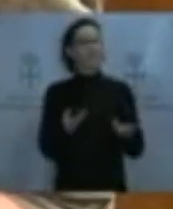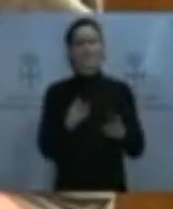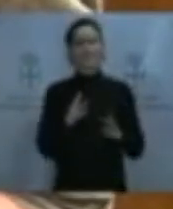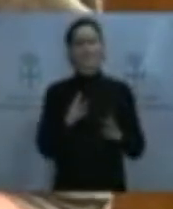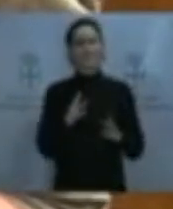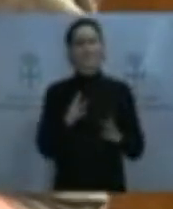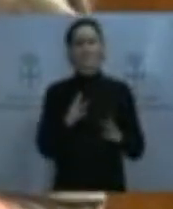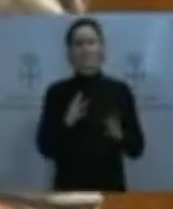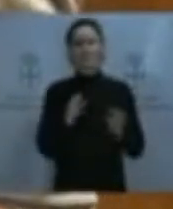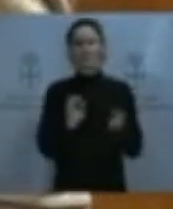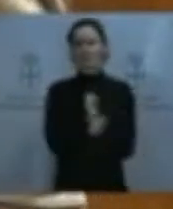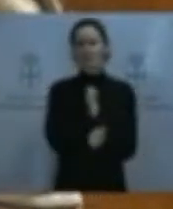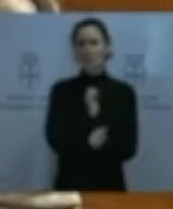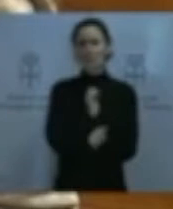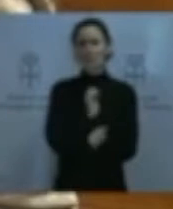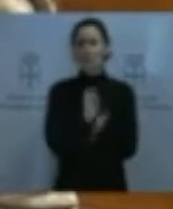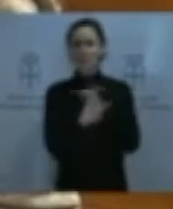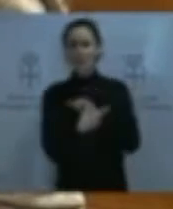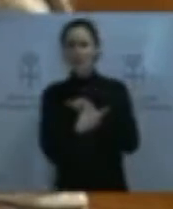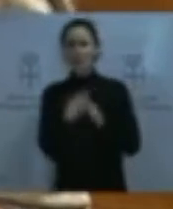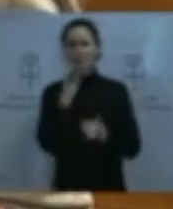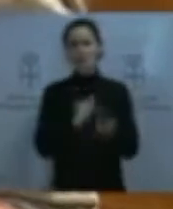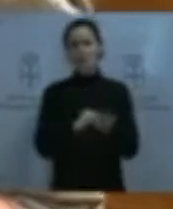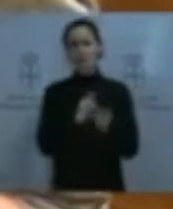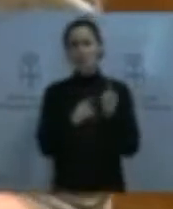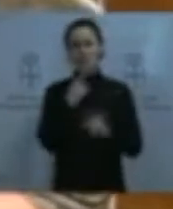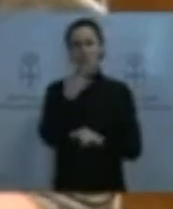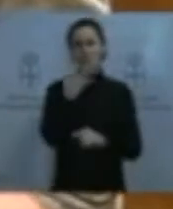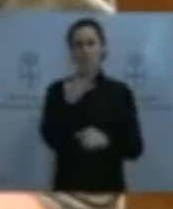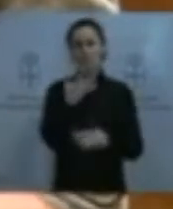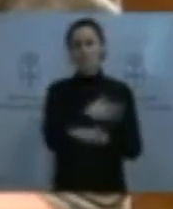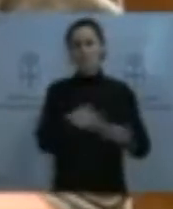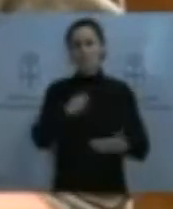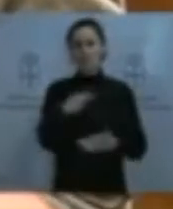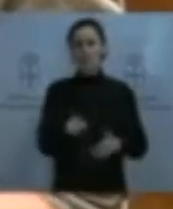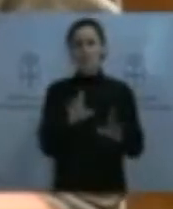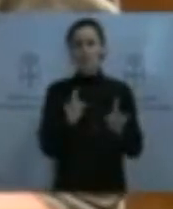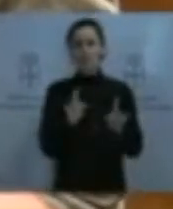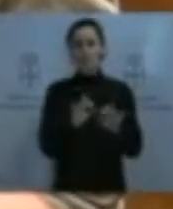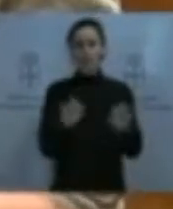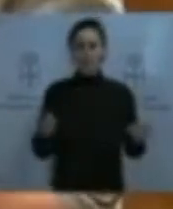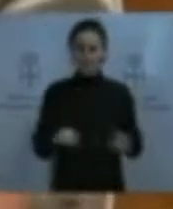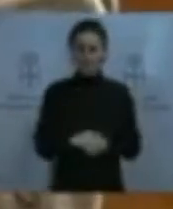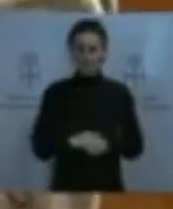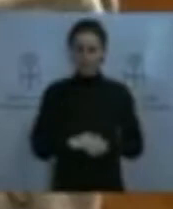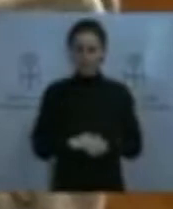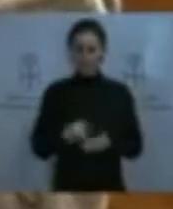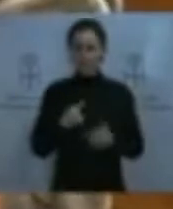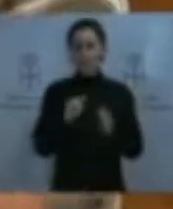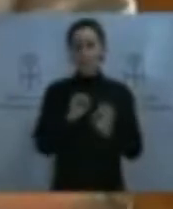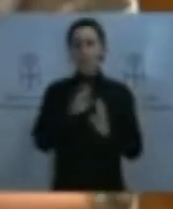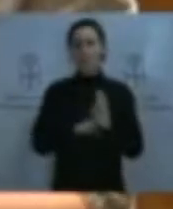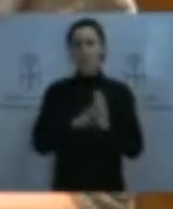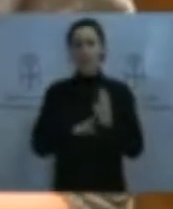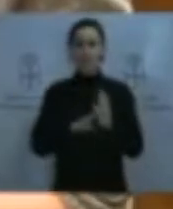de crédito con la que se triplicó el presupuesto hasta los 5 millones de euros que está sin tocar. En el Programa Europeo y Empleo y